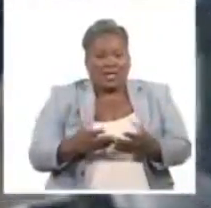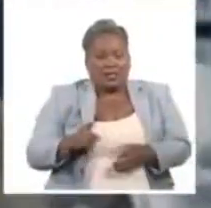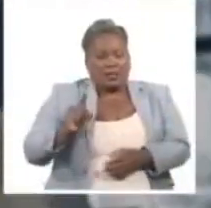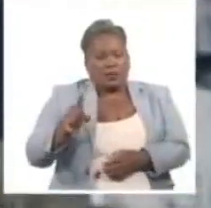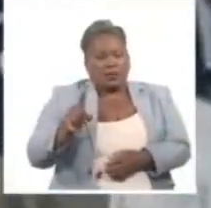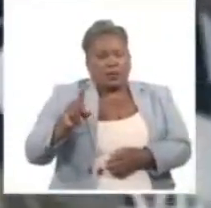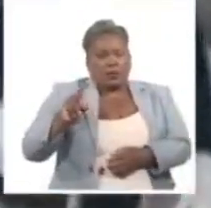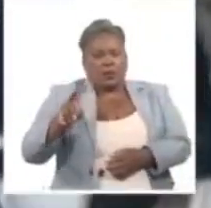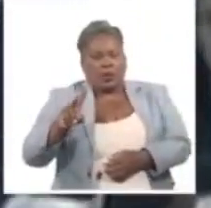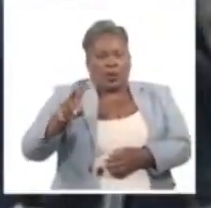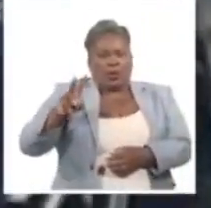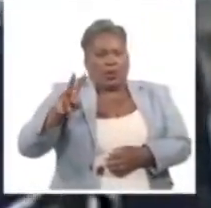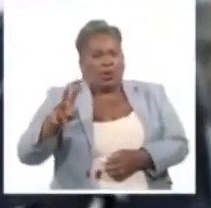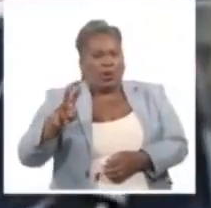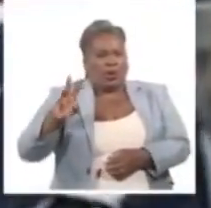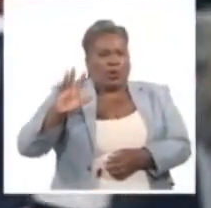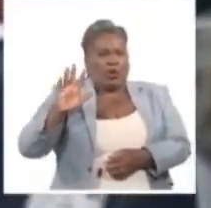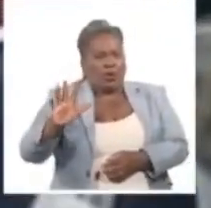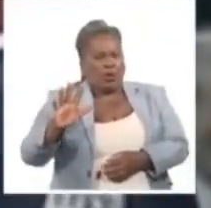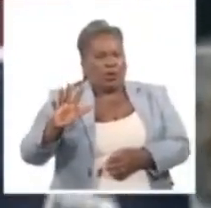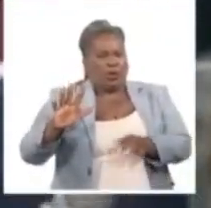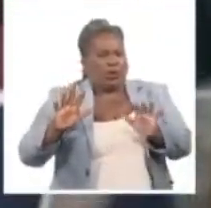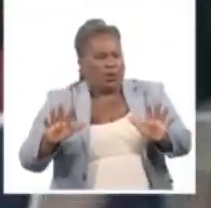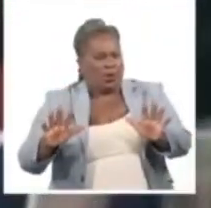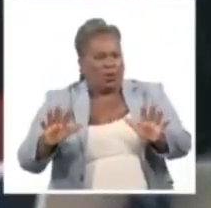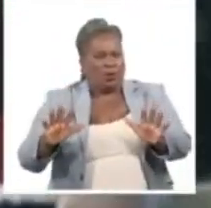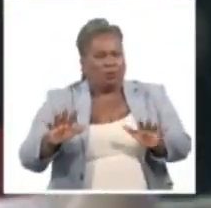están haciendo la cuenta de protección, vamos a ver si puede continuar.